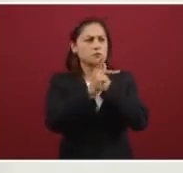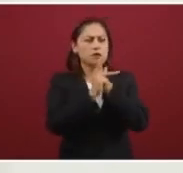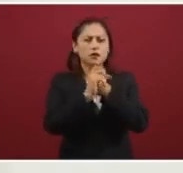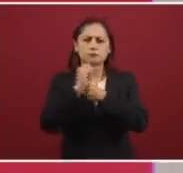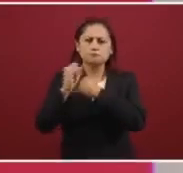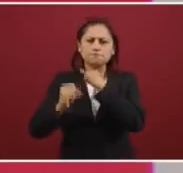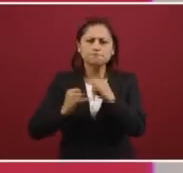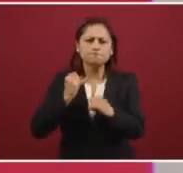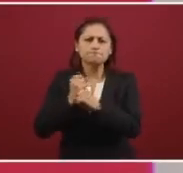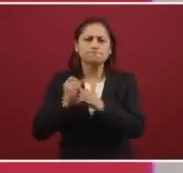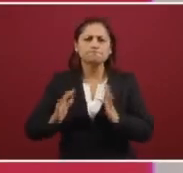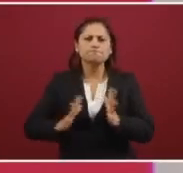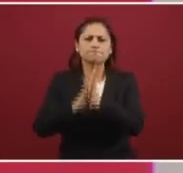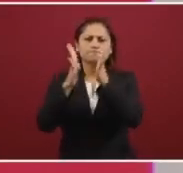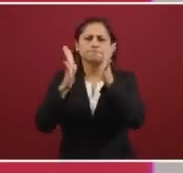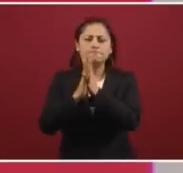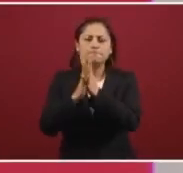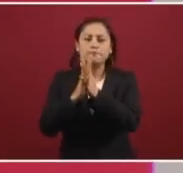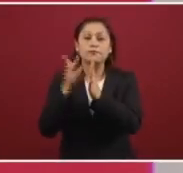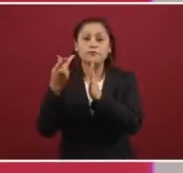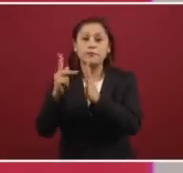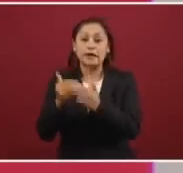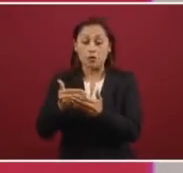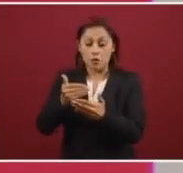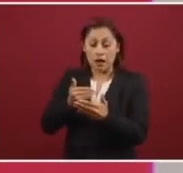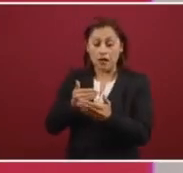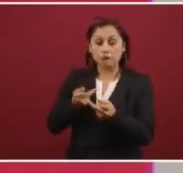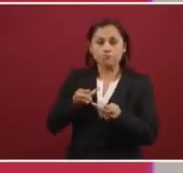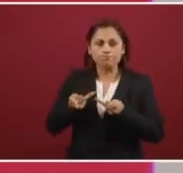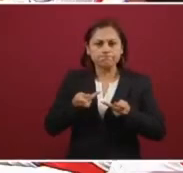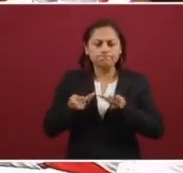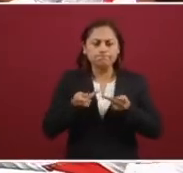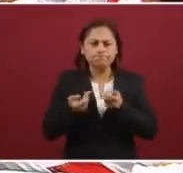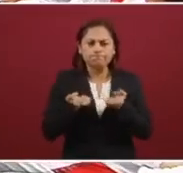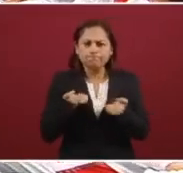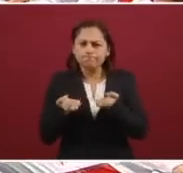que en su actividad deportiva normal.